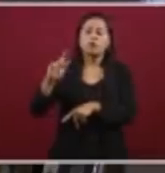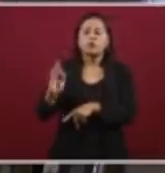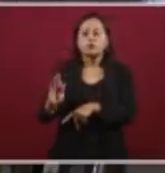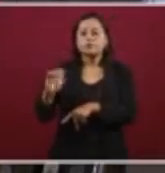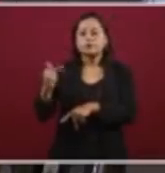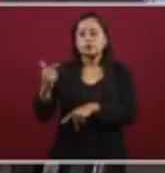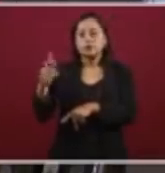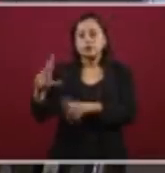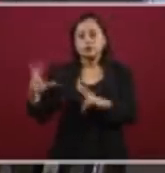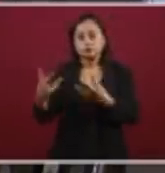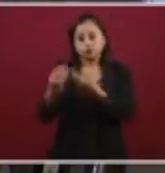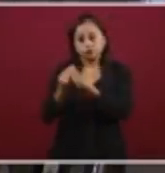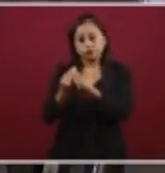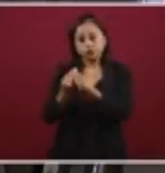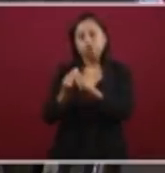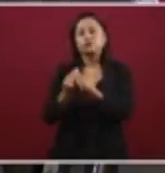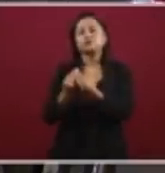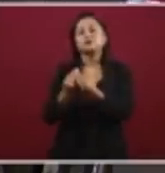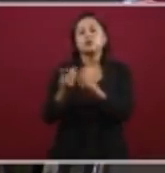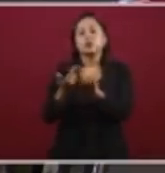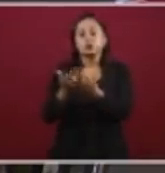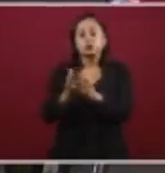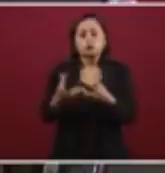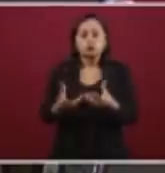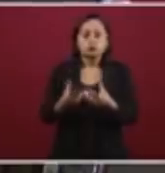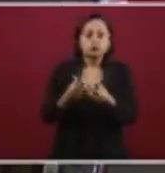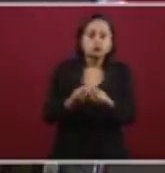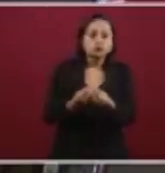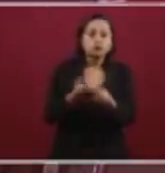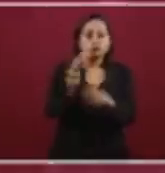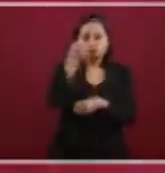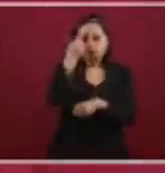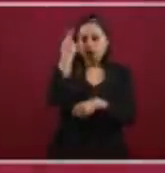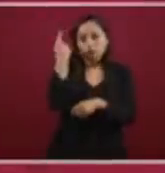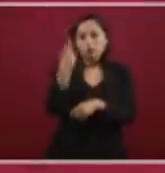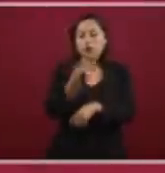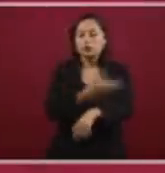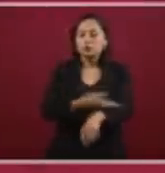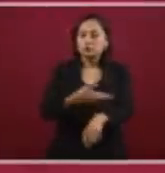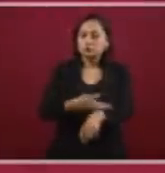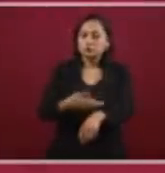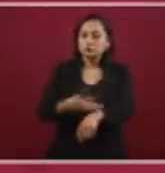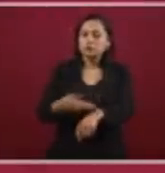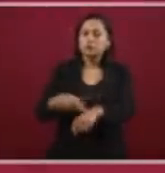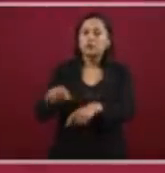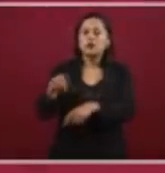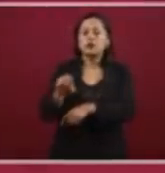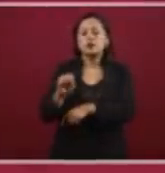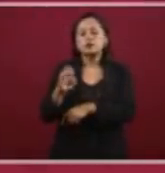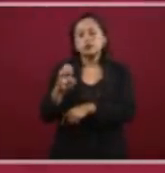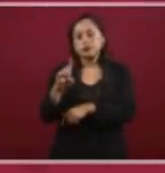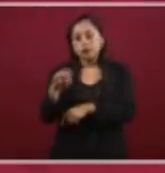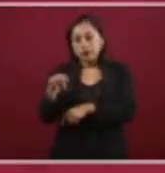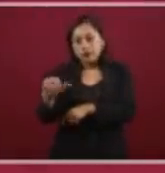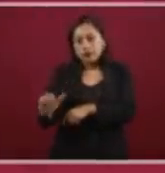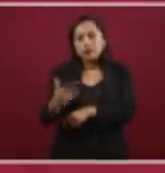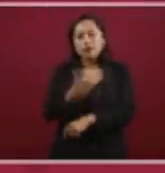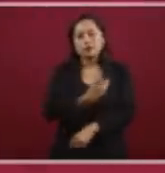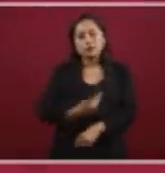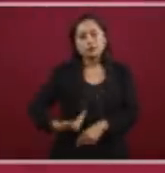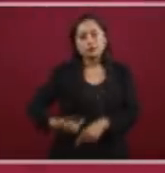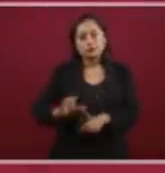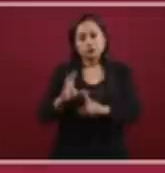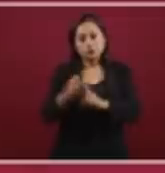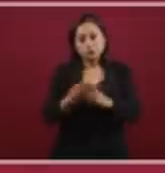muy importante místico de seguridad de las secretarías de la agencia nacional en la comisión presidencial estamos